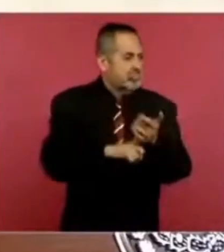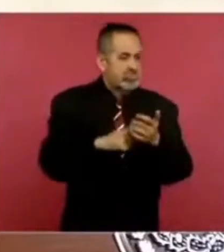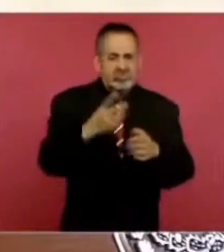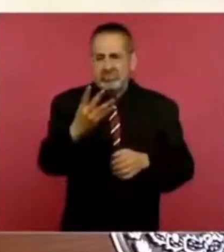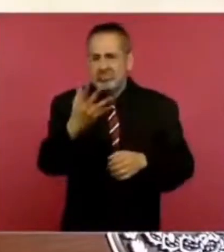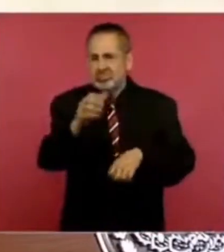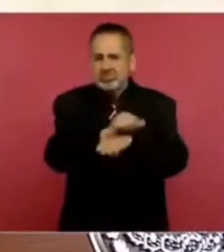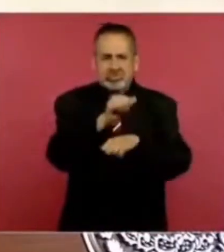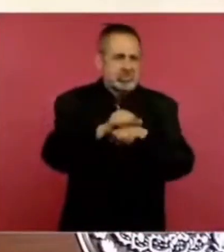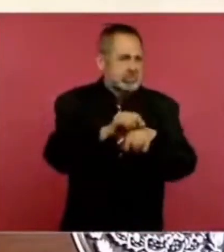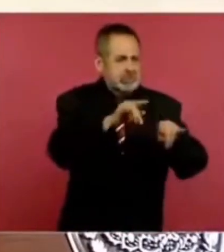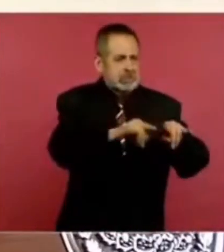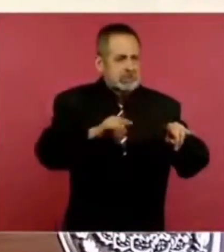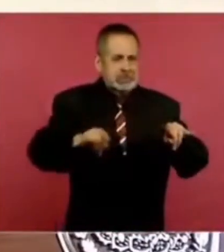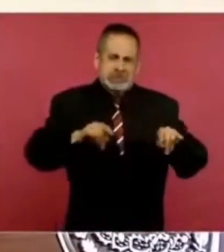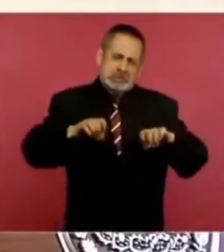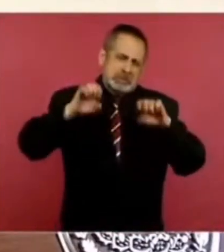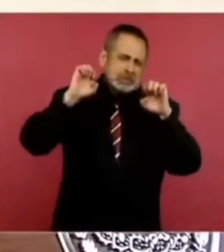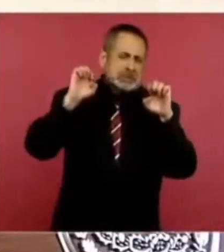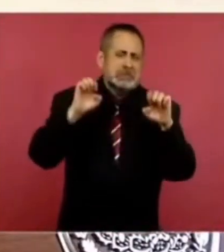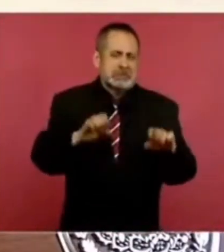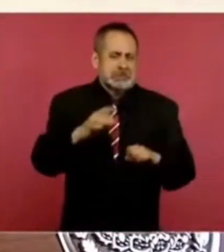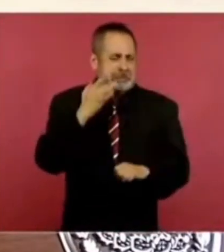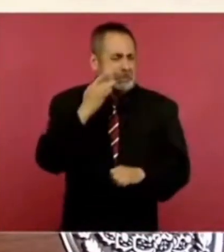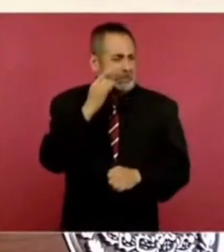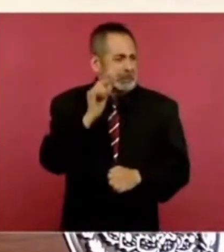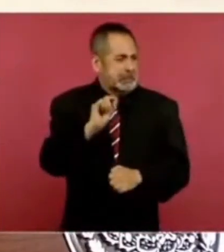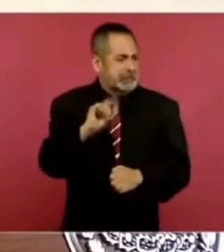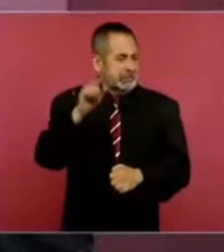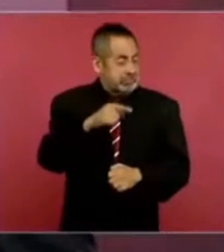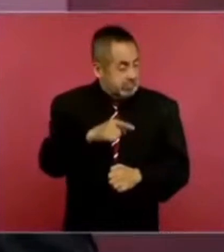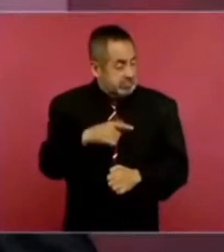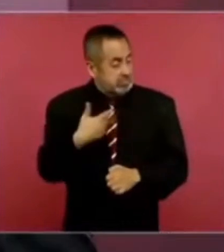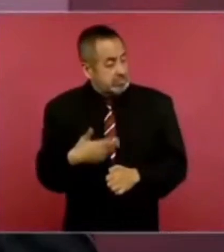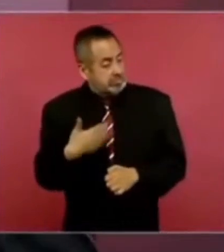carros de lujo.